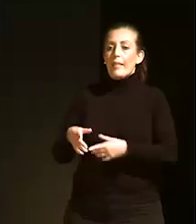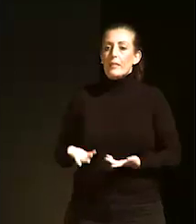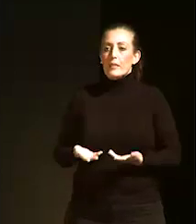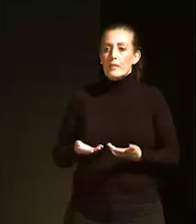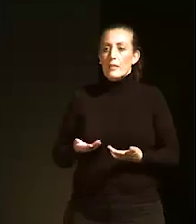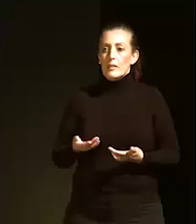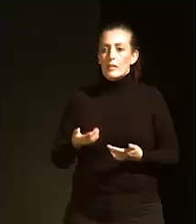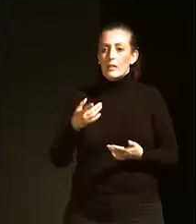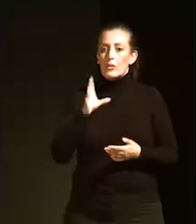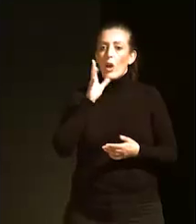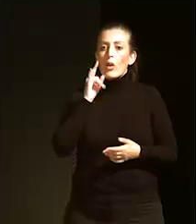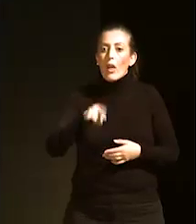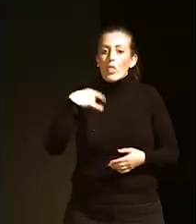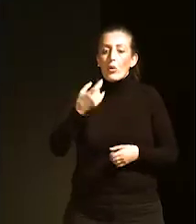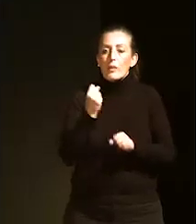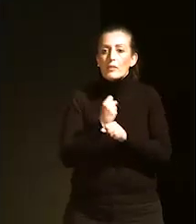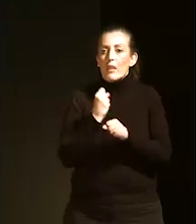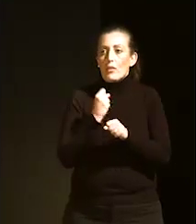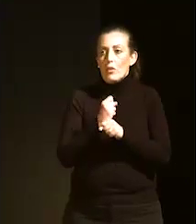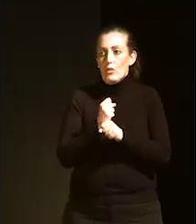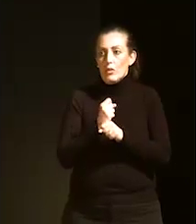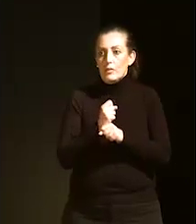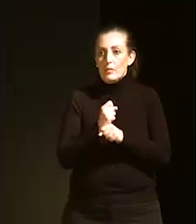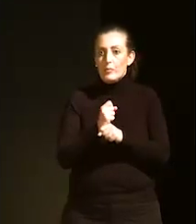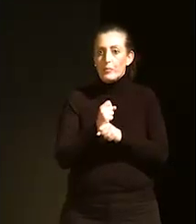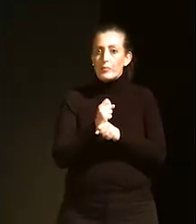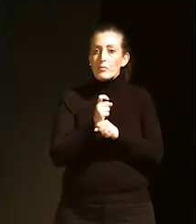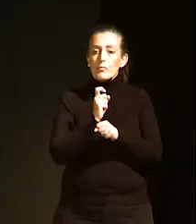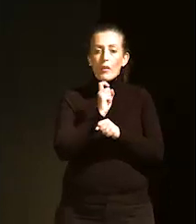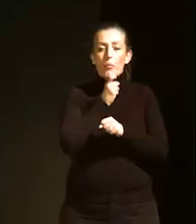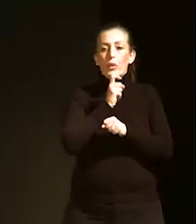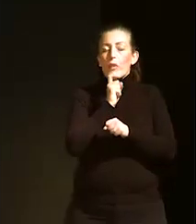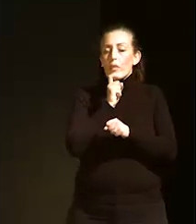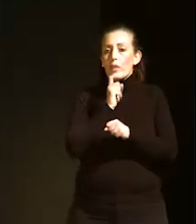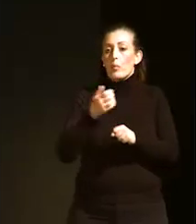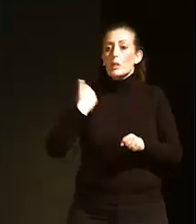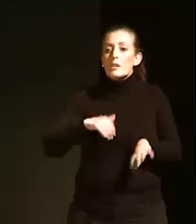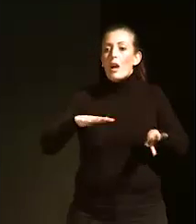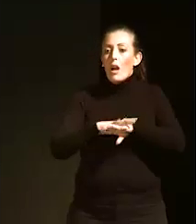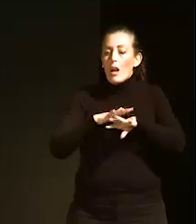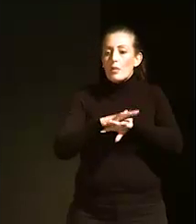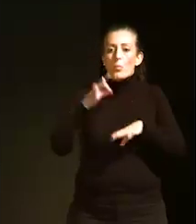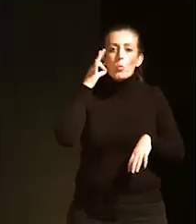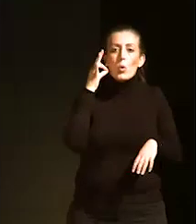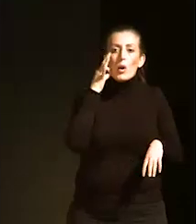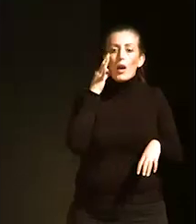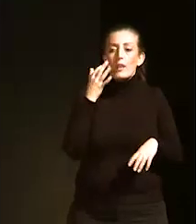tocan entonces un doble trabajo porque es muy difícil pero como se ha tejido una red de mujeres entonces se van